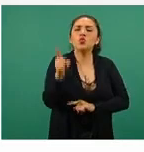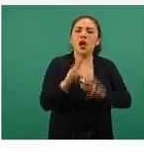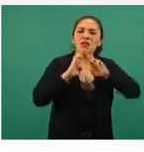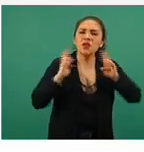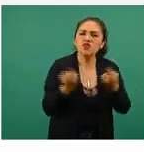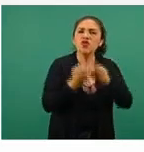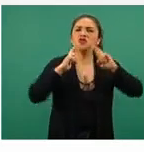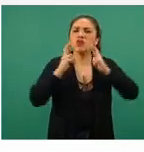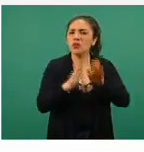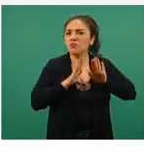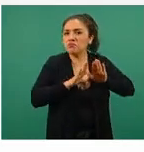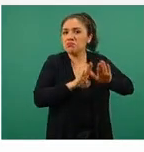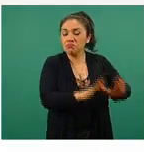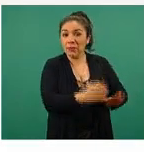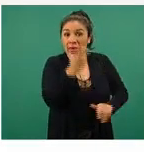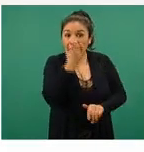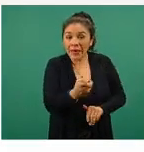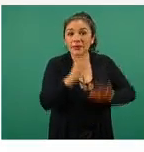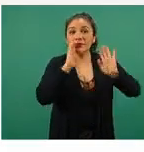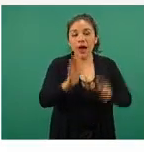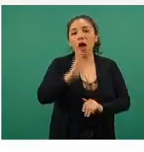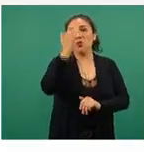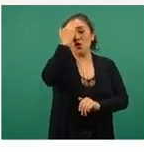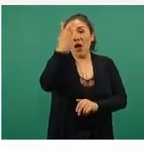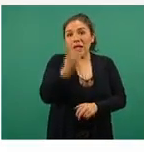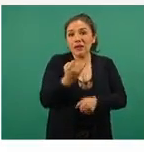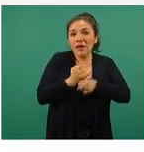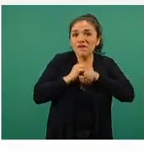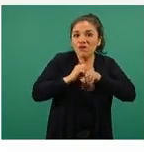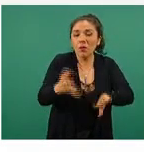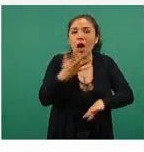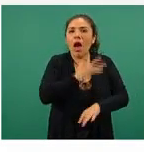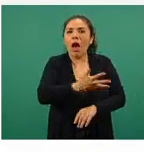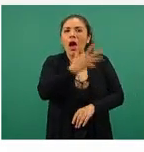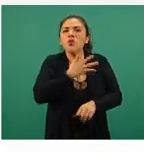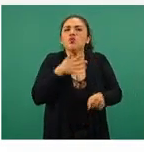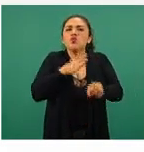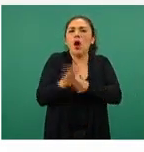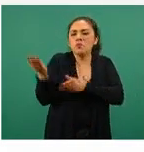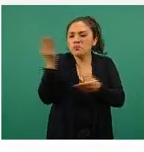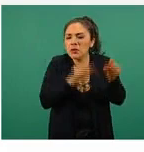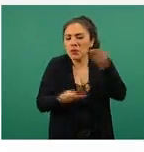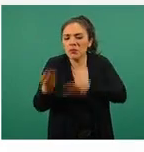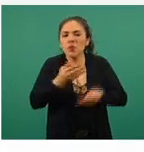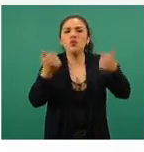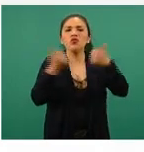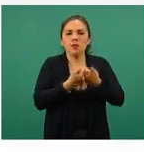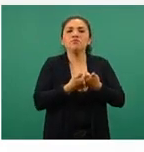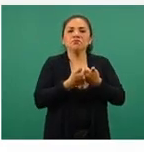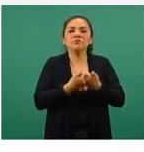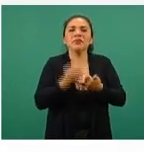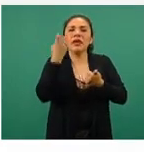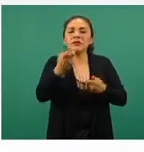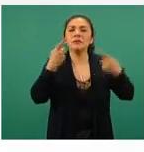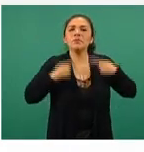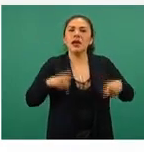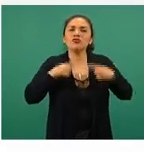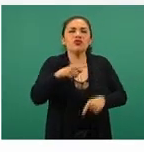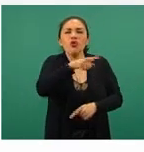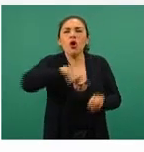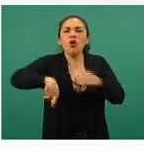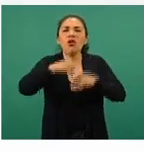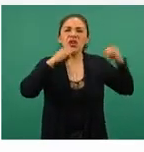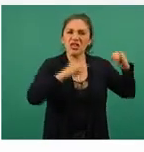en sesión. De ahí se da a conocer la información que se tiene a todos aquellos actores, a todas